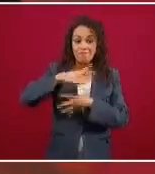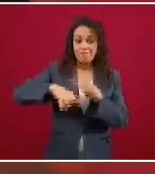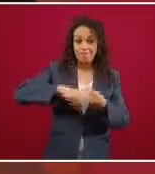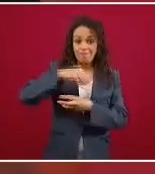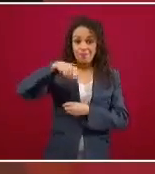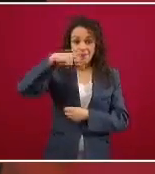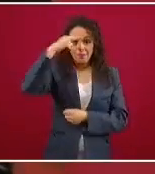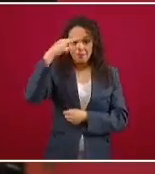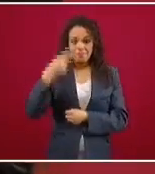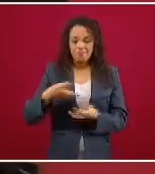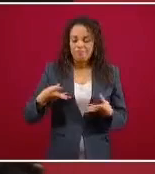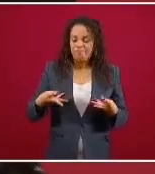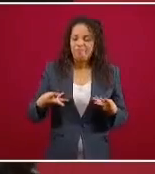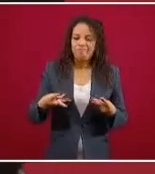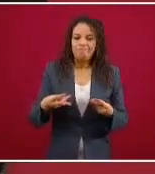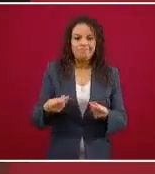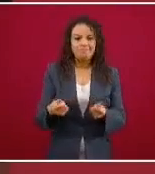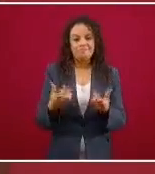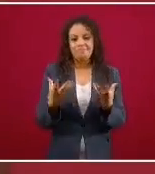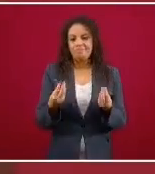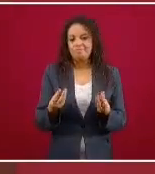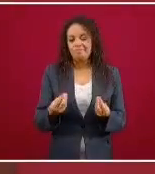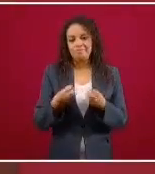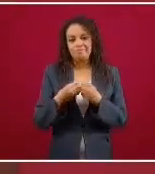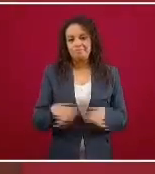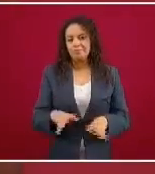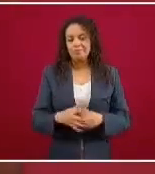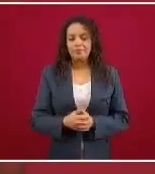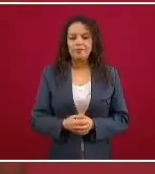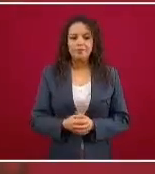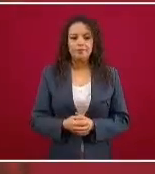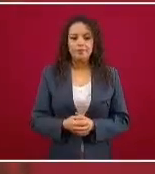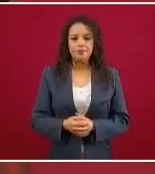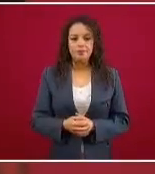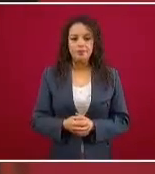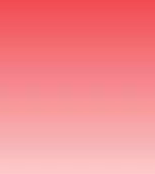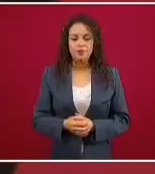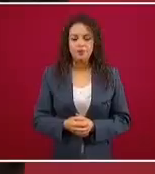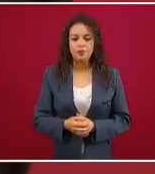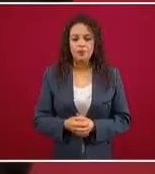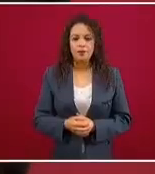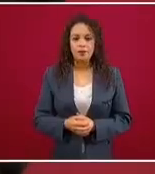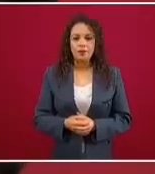Y luego, como se